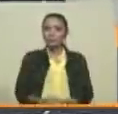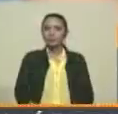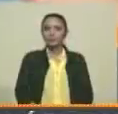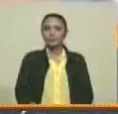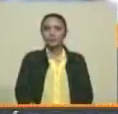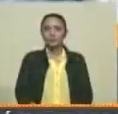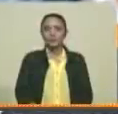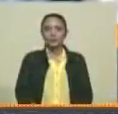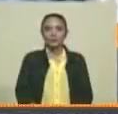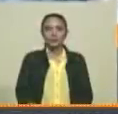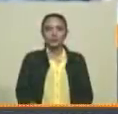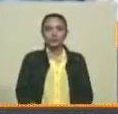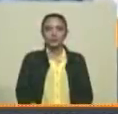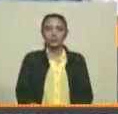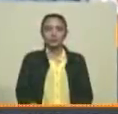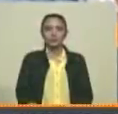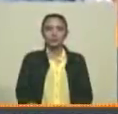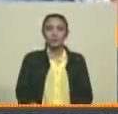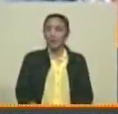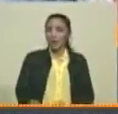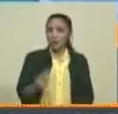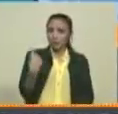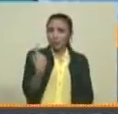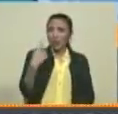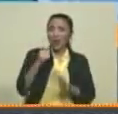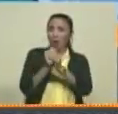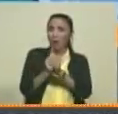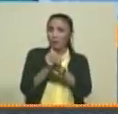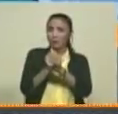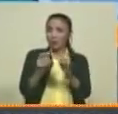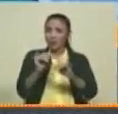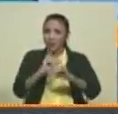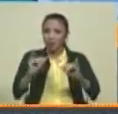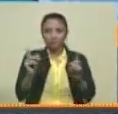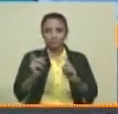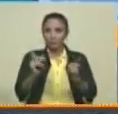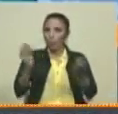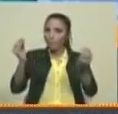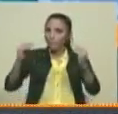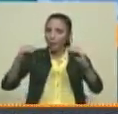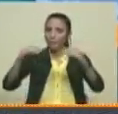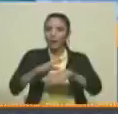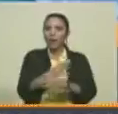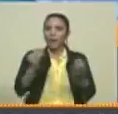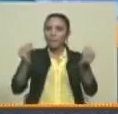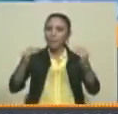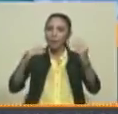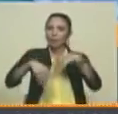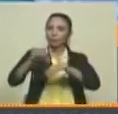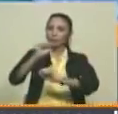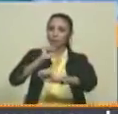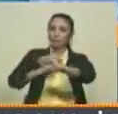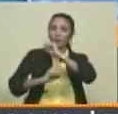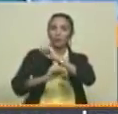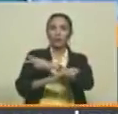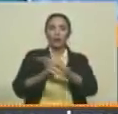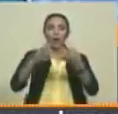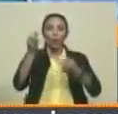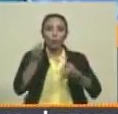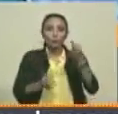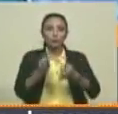la paz. No basta rezar, aunque hay que rezar. Hace falta luchar, imponer la